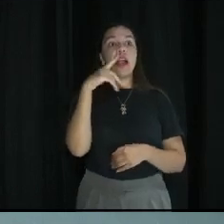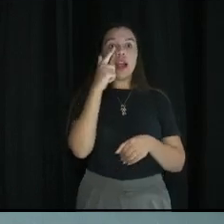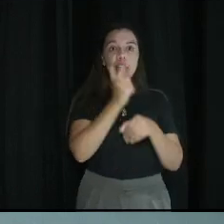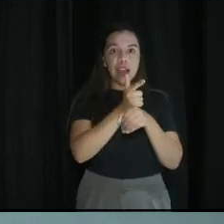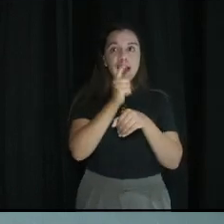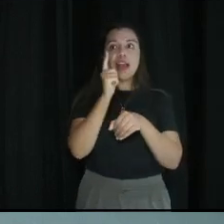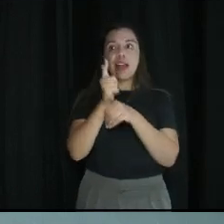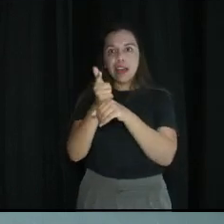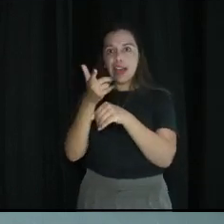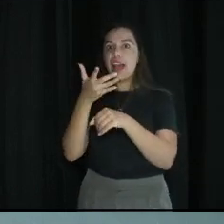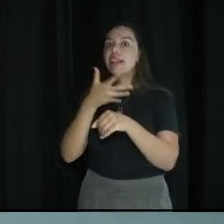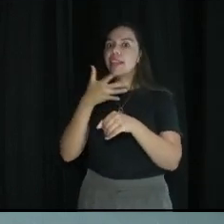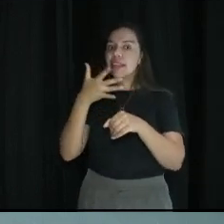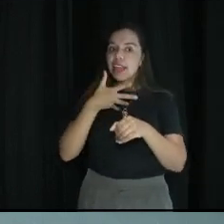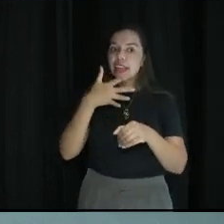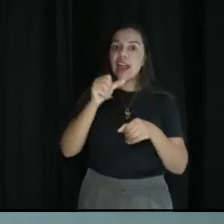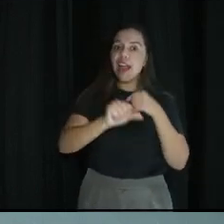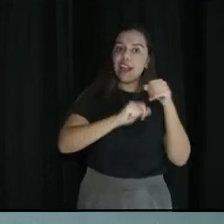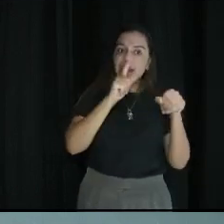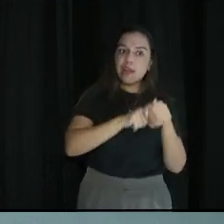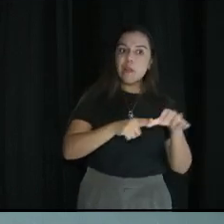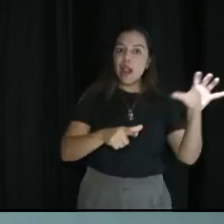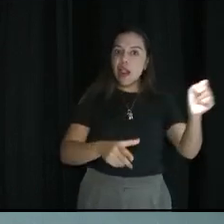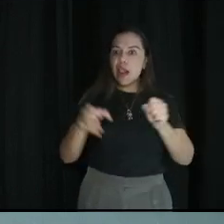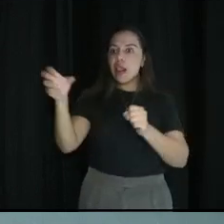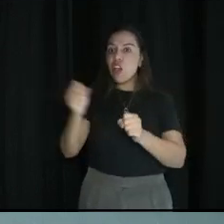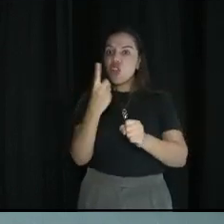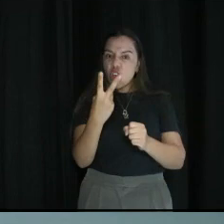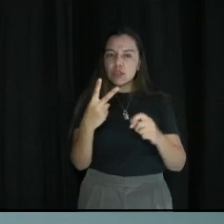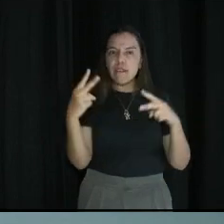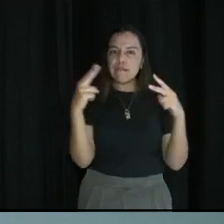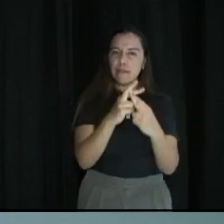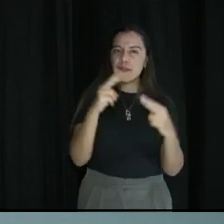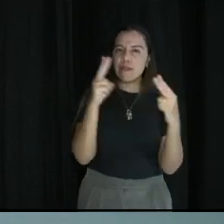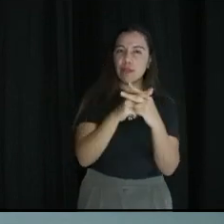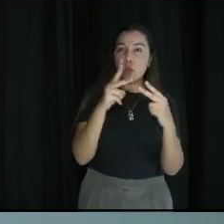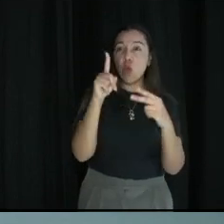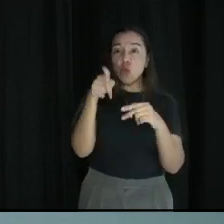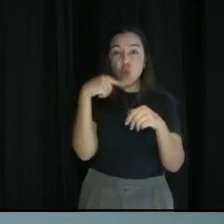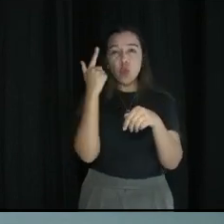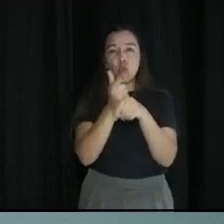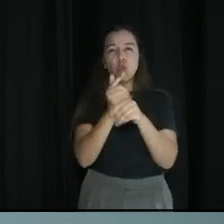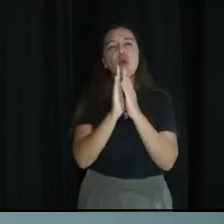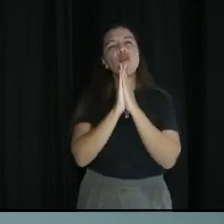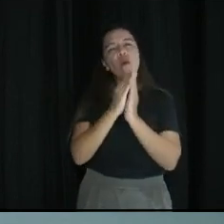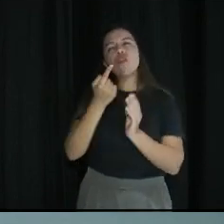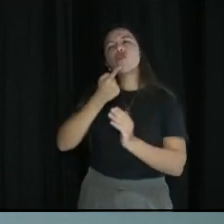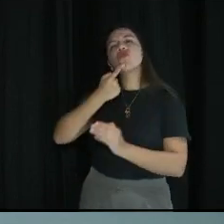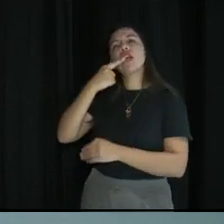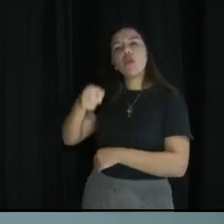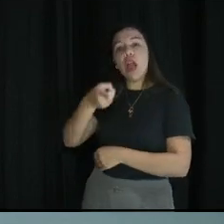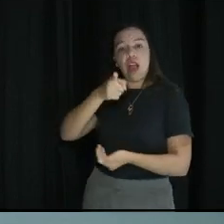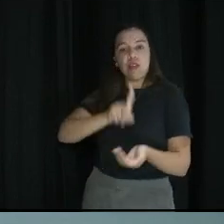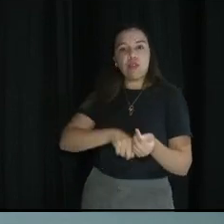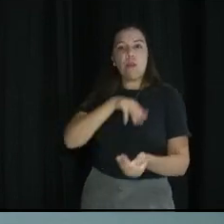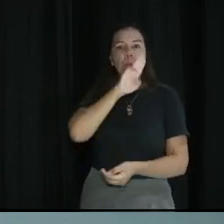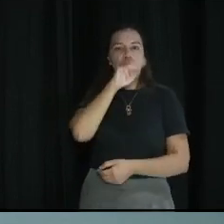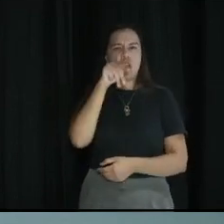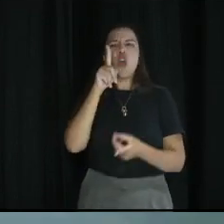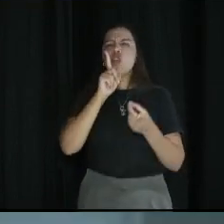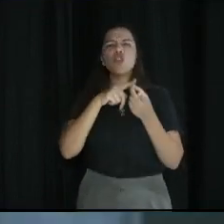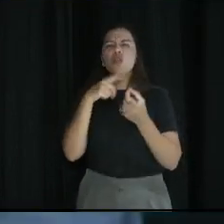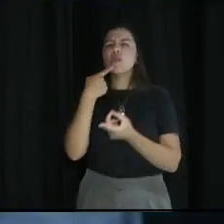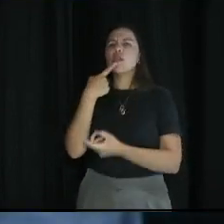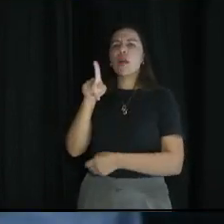de peleas clandestinas. Yo les exhorto, por favor, a que denuncien. Si es en el interior del estado, pueden denunciar en las fiscalías